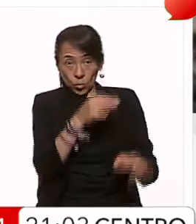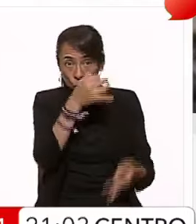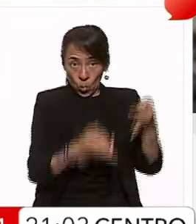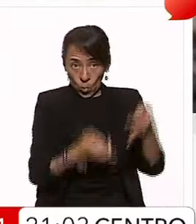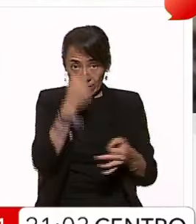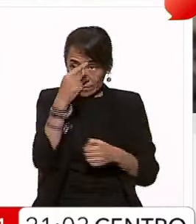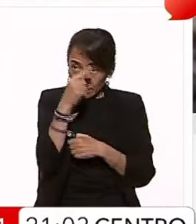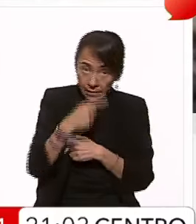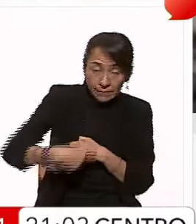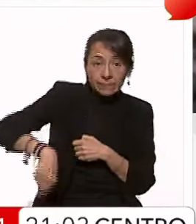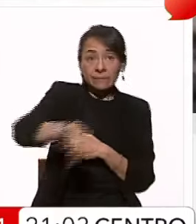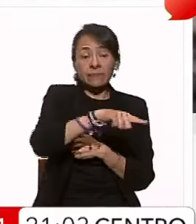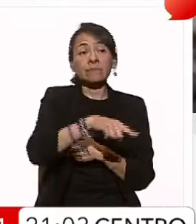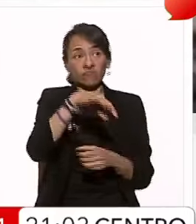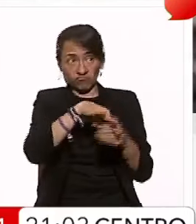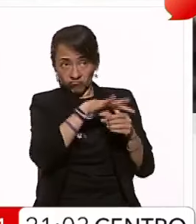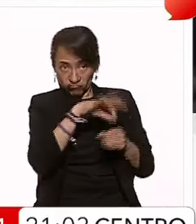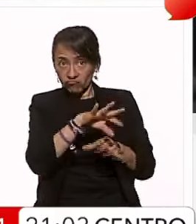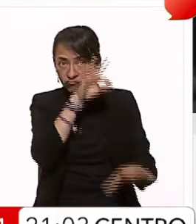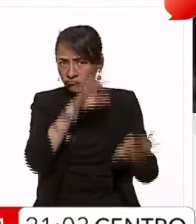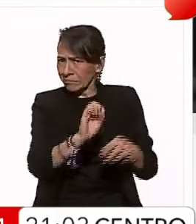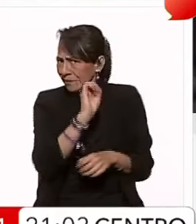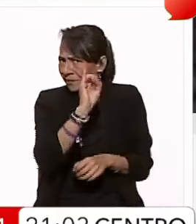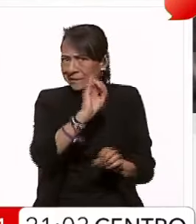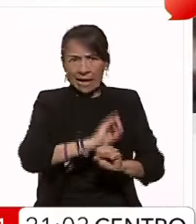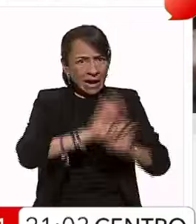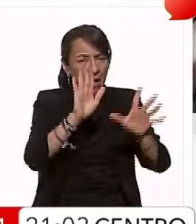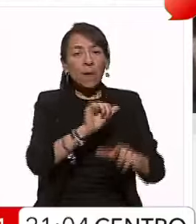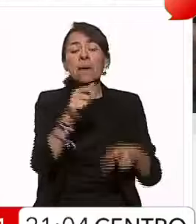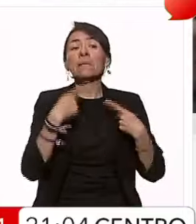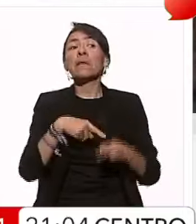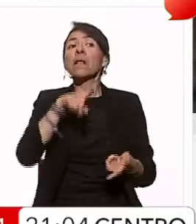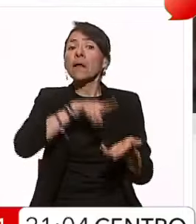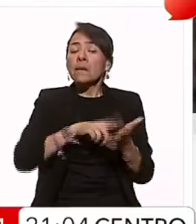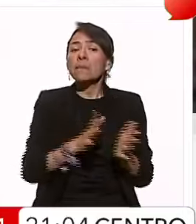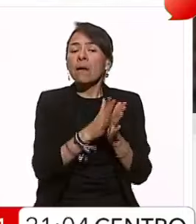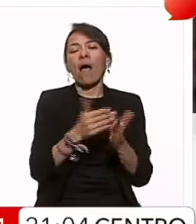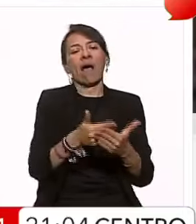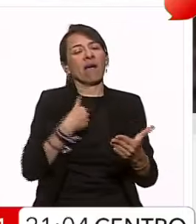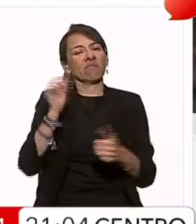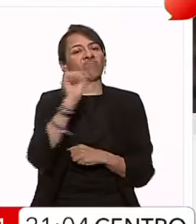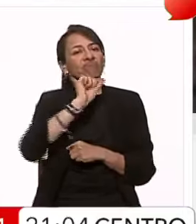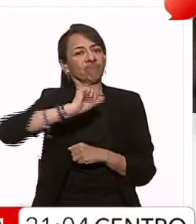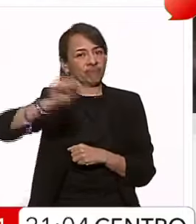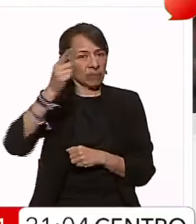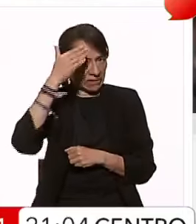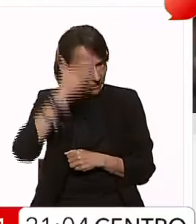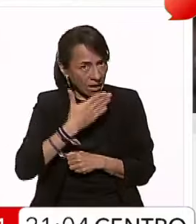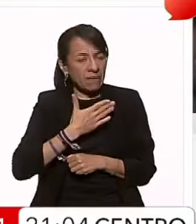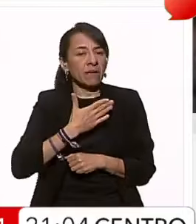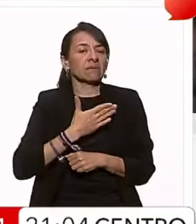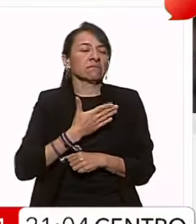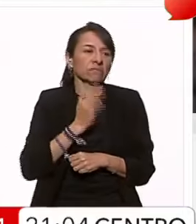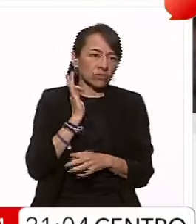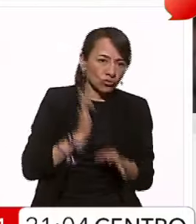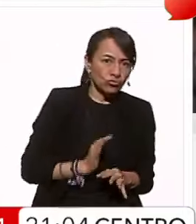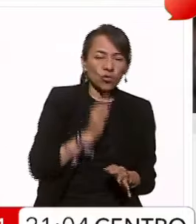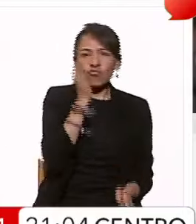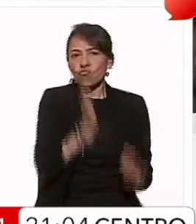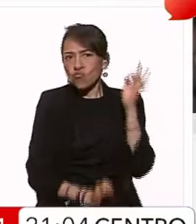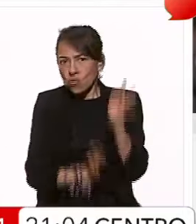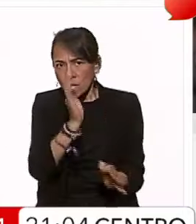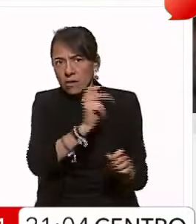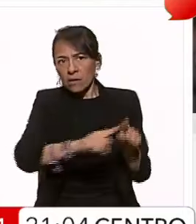quienes participen cuenten con la preparación jurídica y el conocimiento de las materias sobre las cuales va